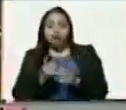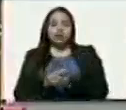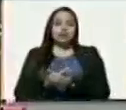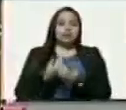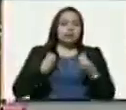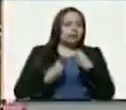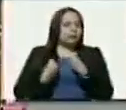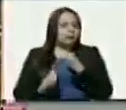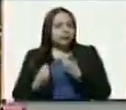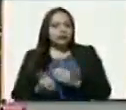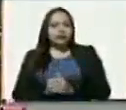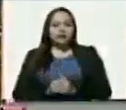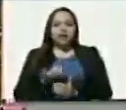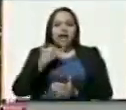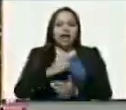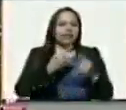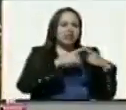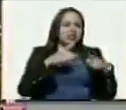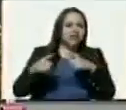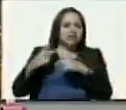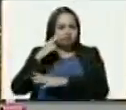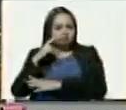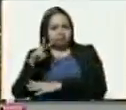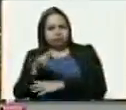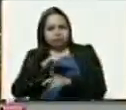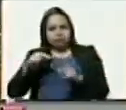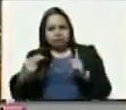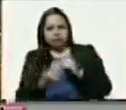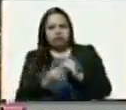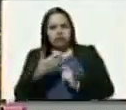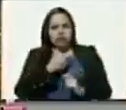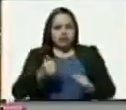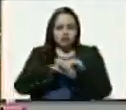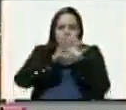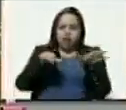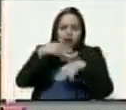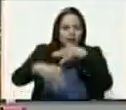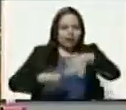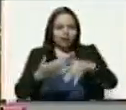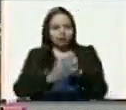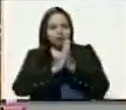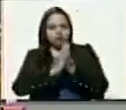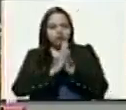hay como diferentes puntos de vista, y queremos hoy aclarar las dudas de ustedes y bueno, quizás